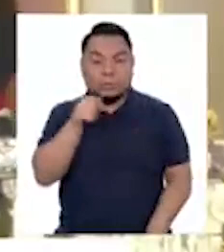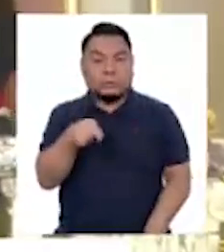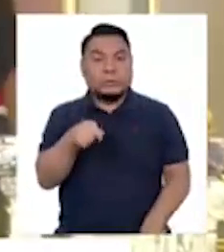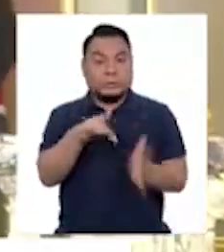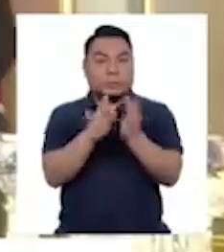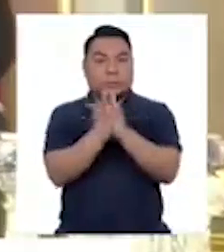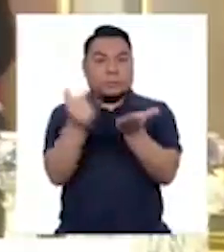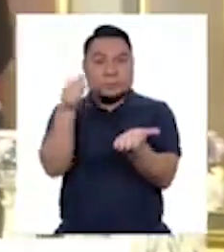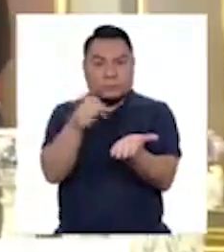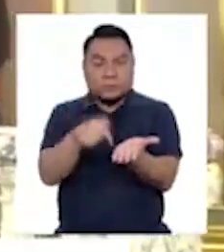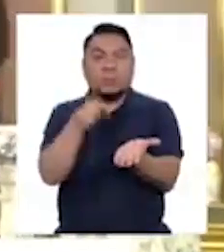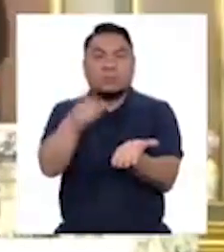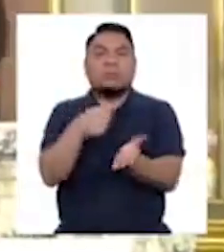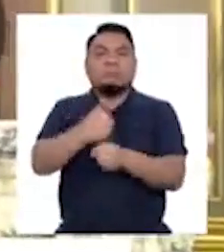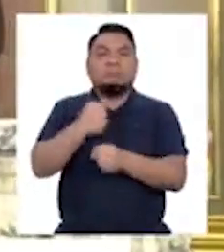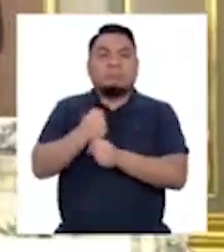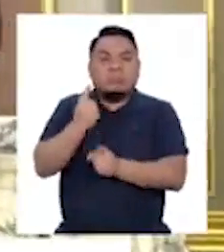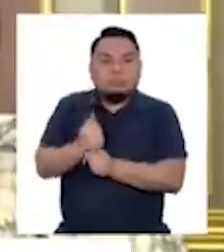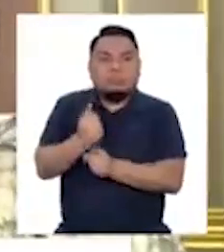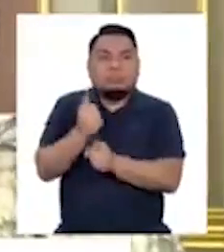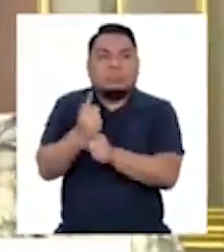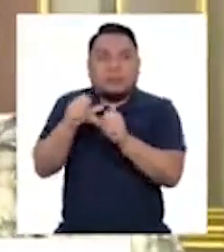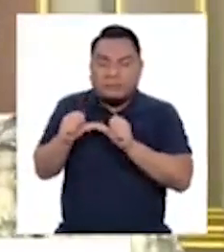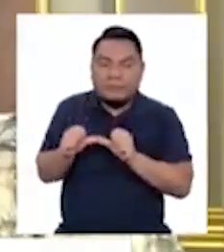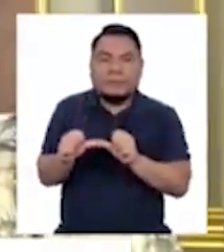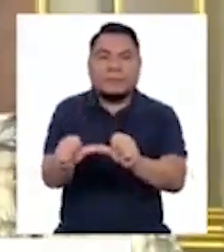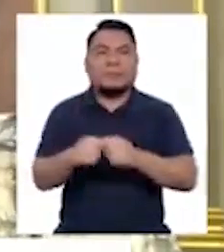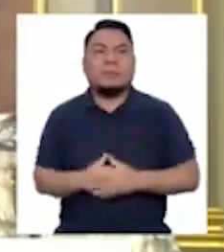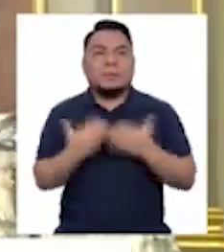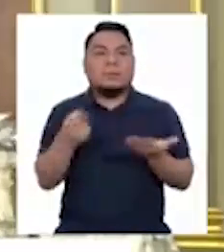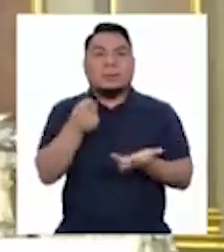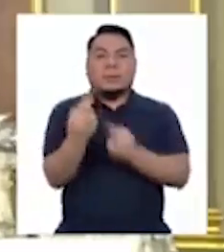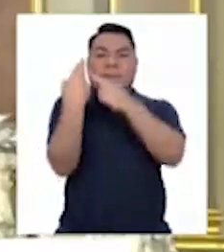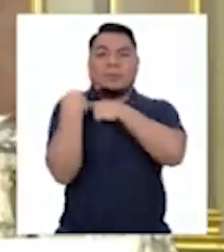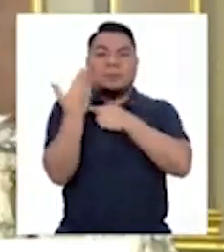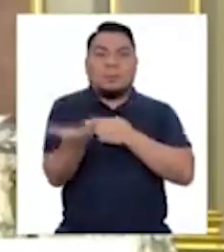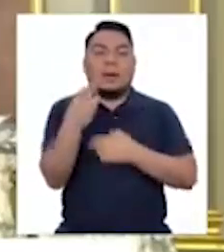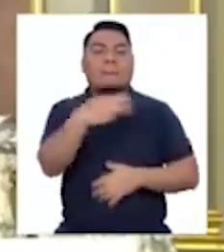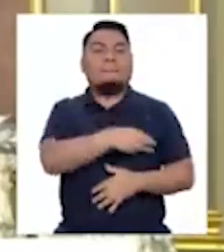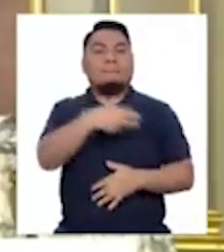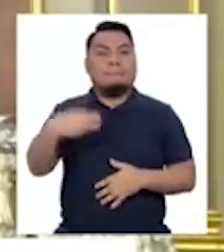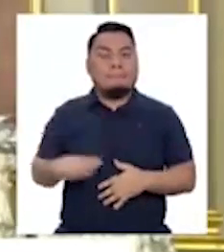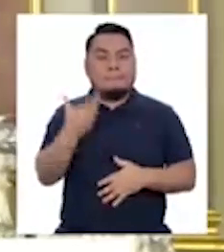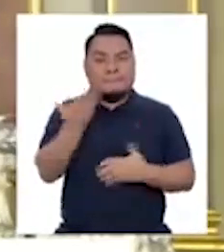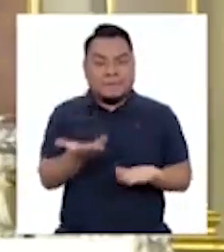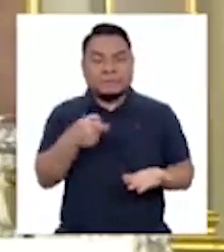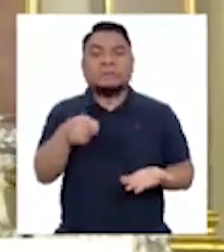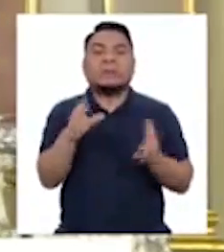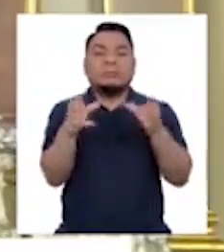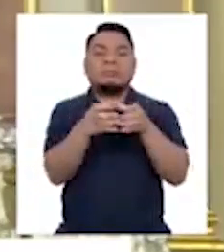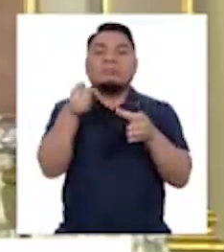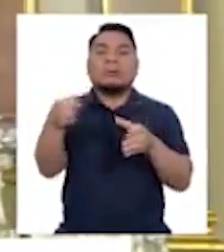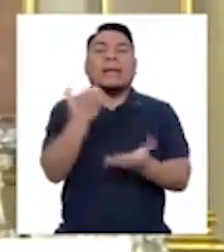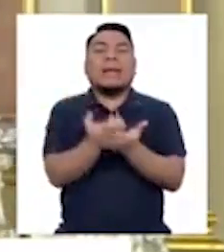santos evangelios desempeñar leal y fielmente el cargo de ministra de Estado en el despacho